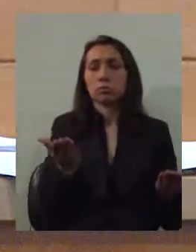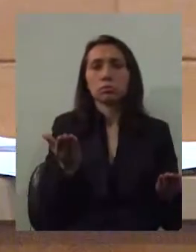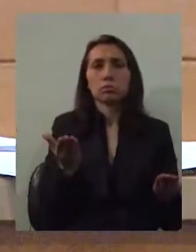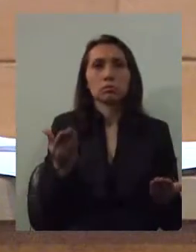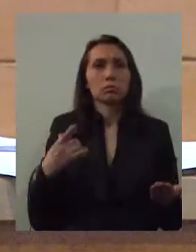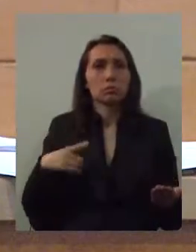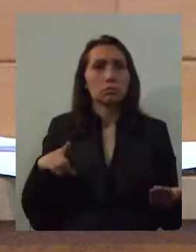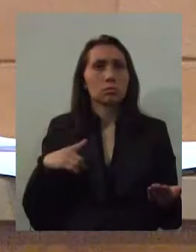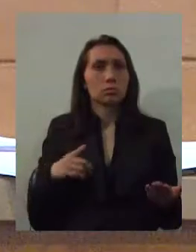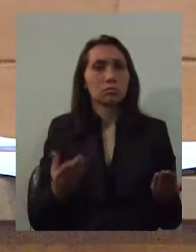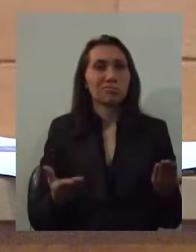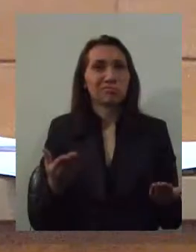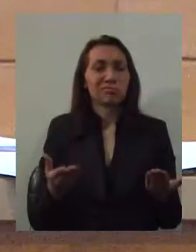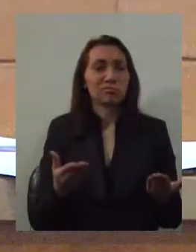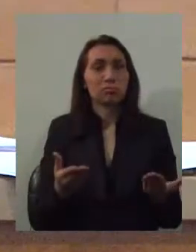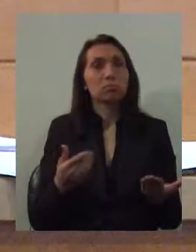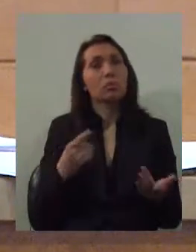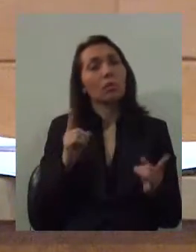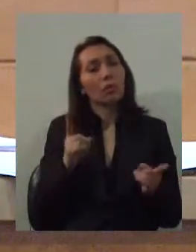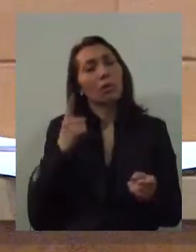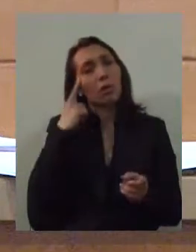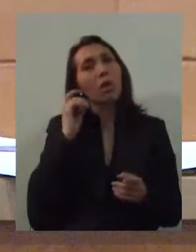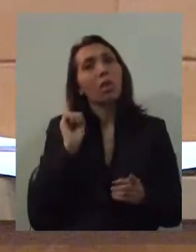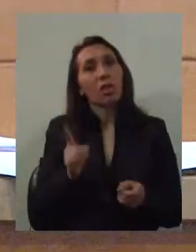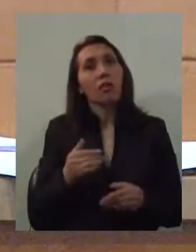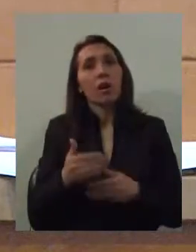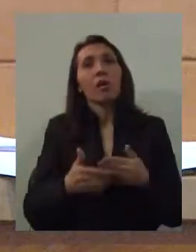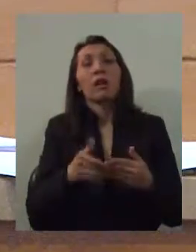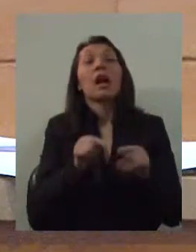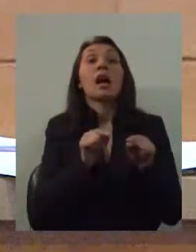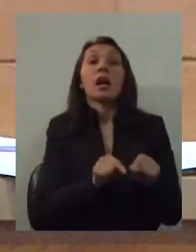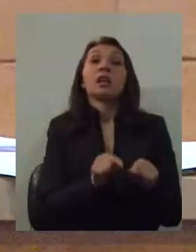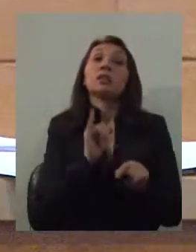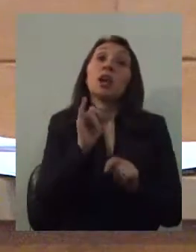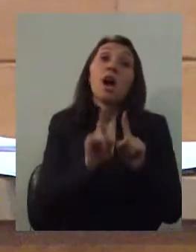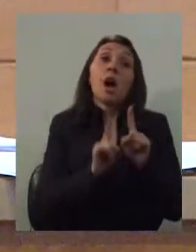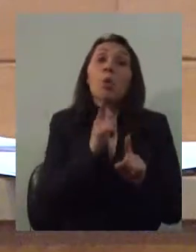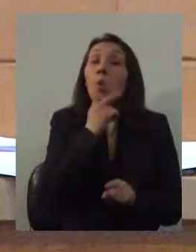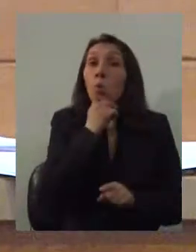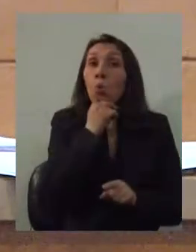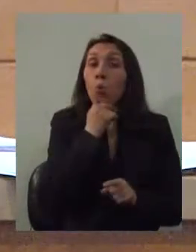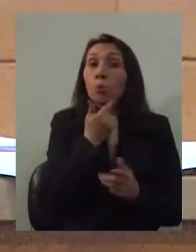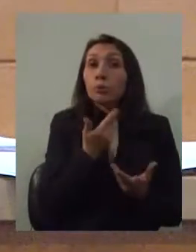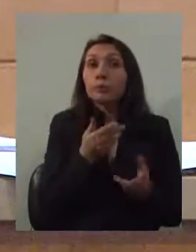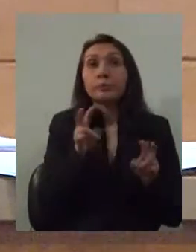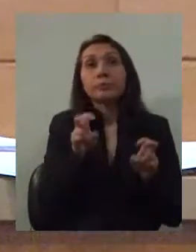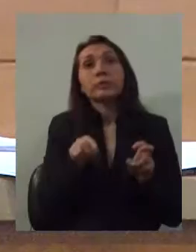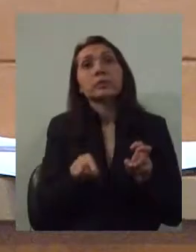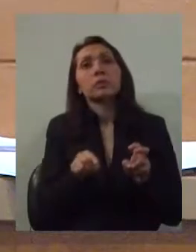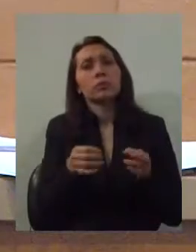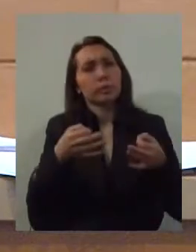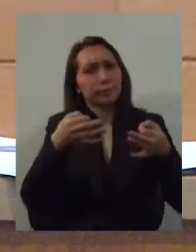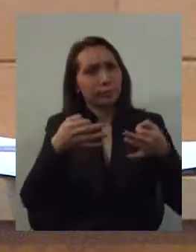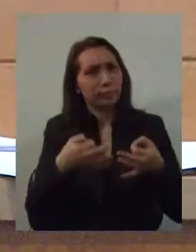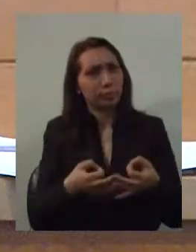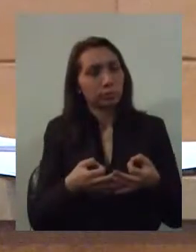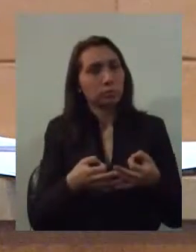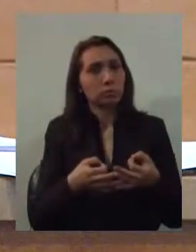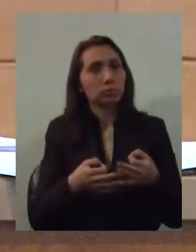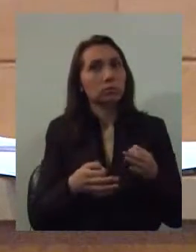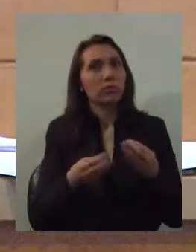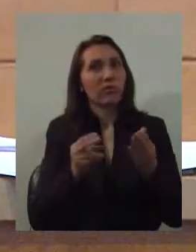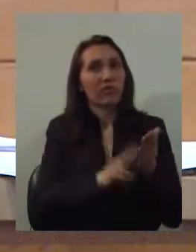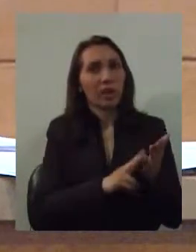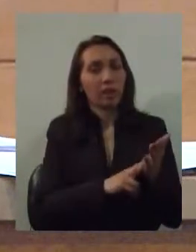americano. Yo creo que tenemos que avanzar en eso, y si alguna duda nos cabe respecto de la legitimidad, yo creo que lo